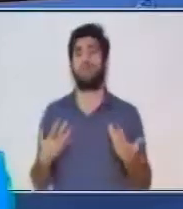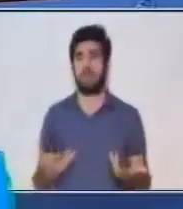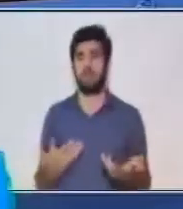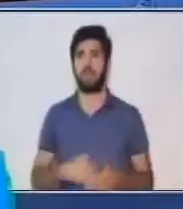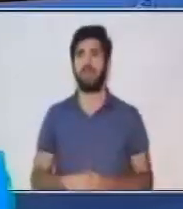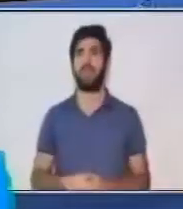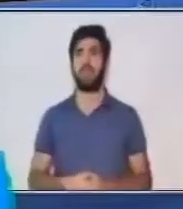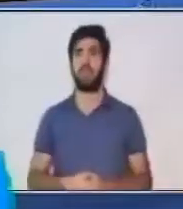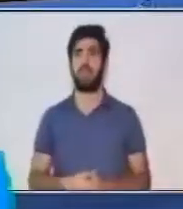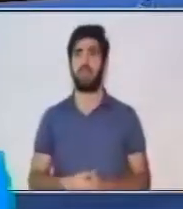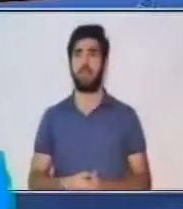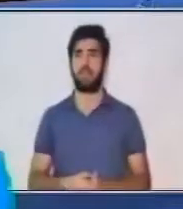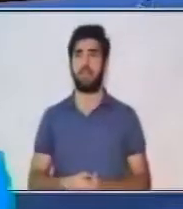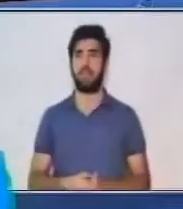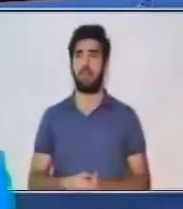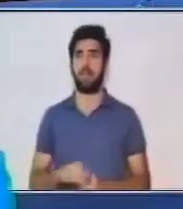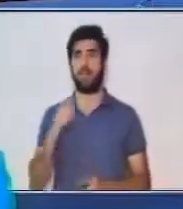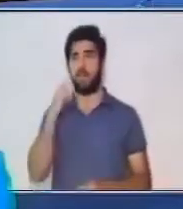respuesta 1